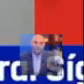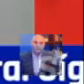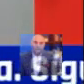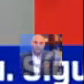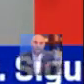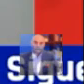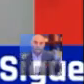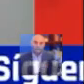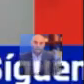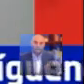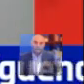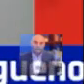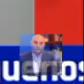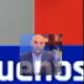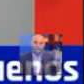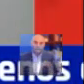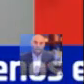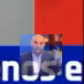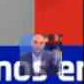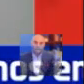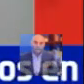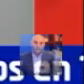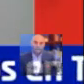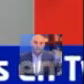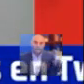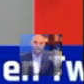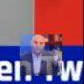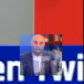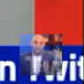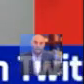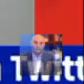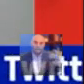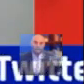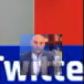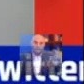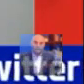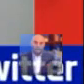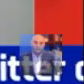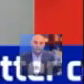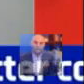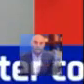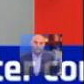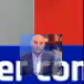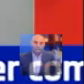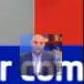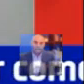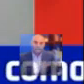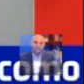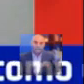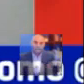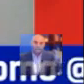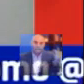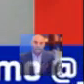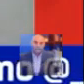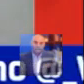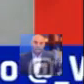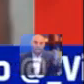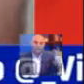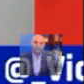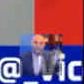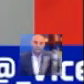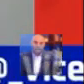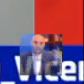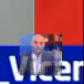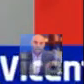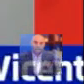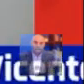entrada del ejército trigarante. Estamos construyendo un nuevo periodismo, pero no